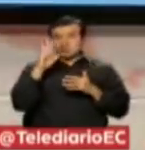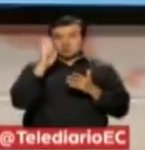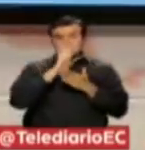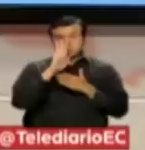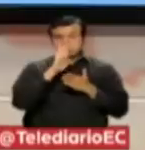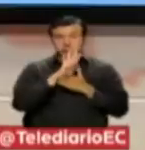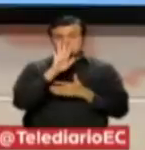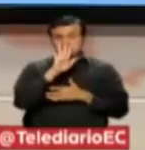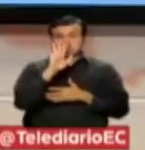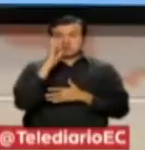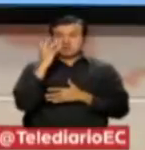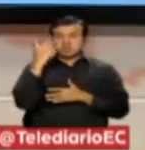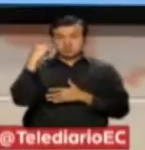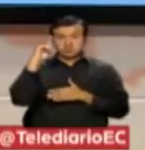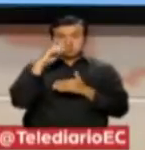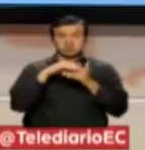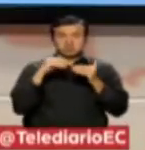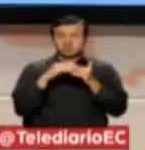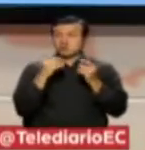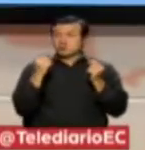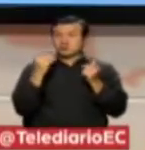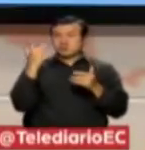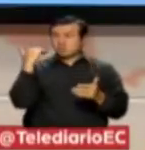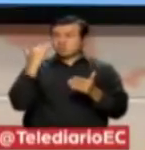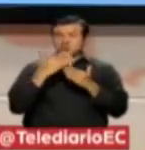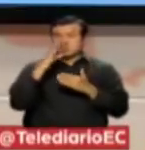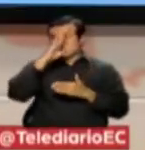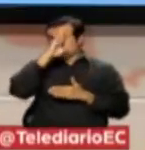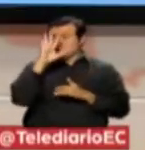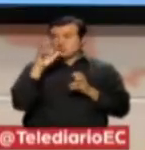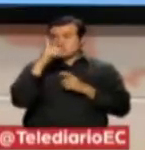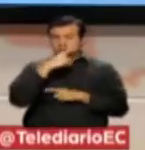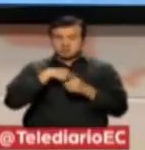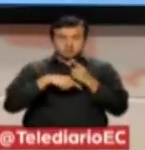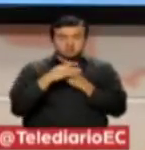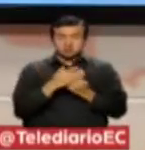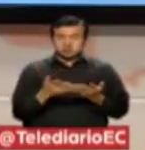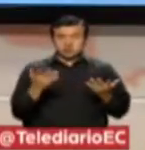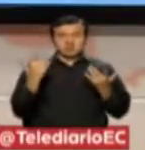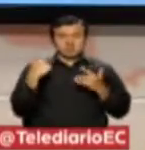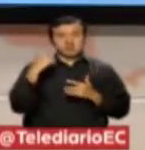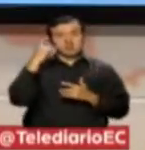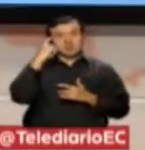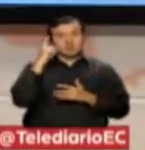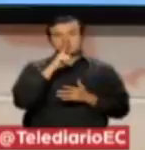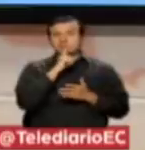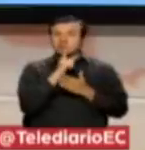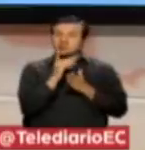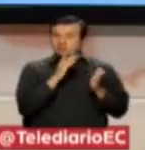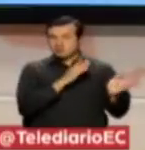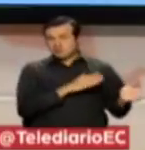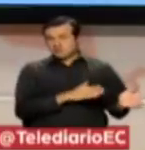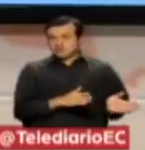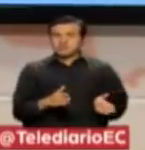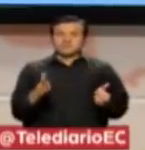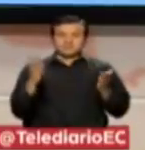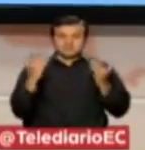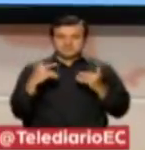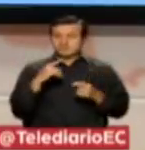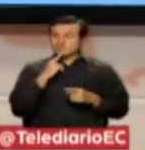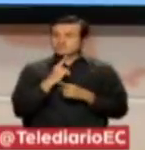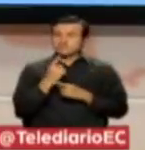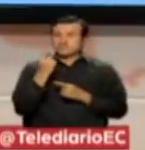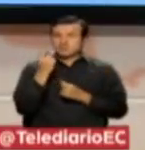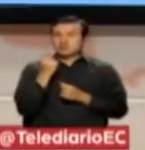escuelas. 14 millones de dólares es el dinero que no se ha recibido nunca por corrupción. Entonces, yo creo que tenemos que poner las cosas en su justa medida. Y ese